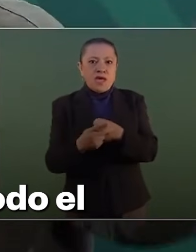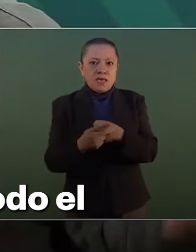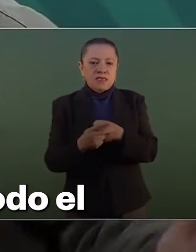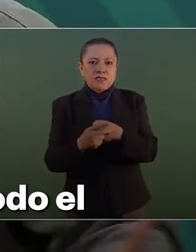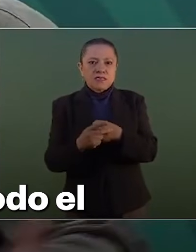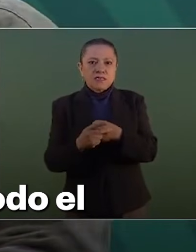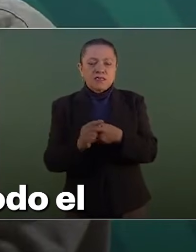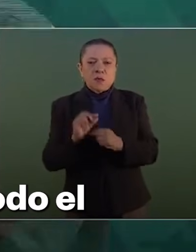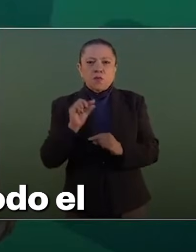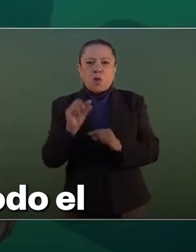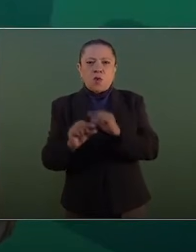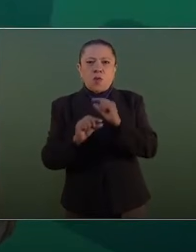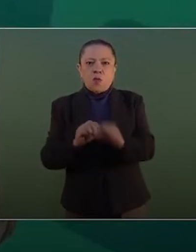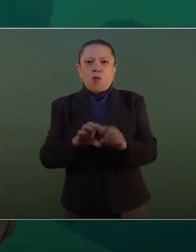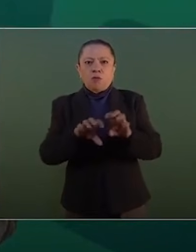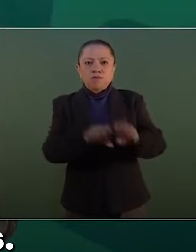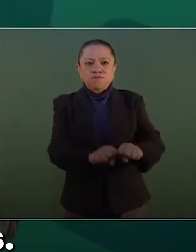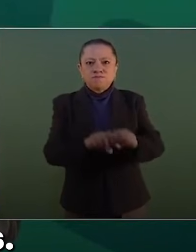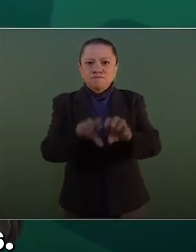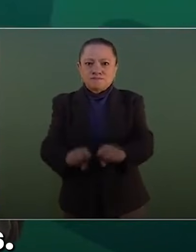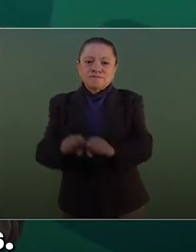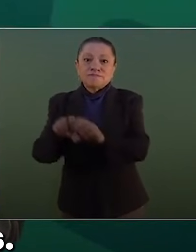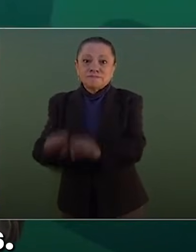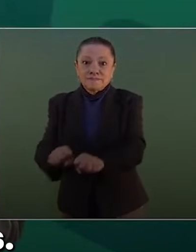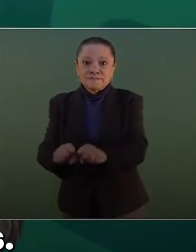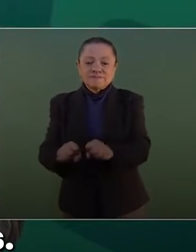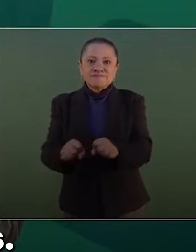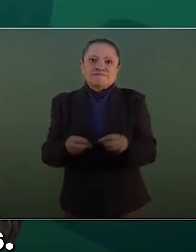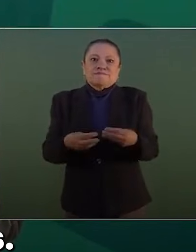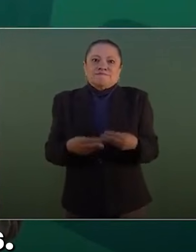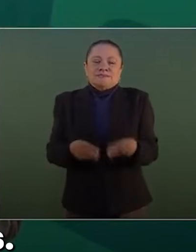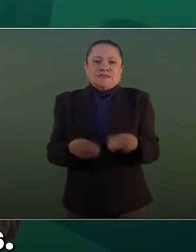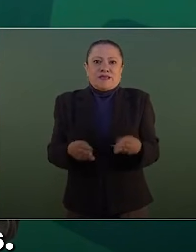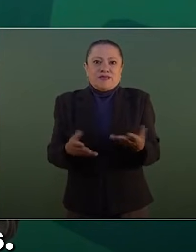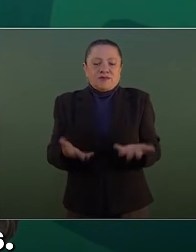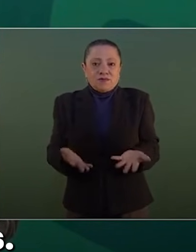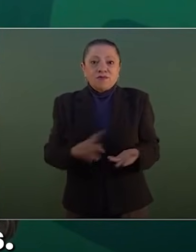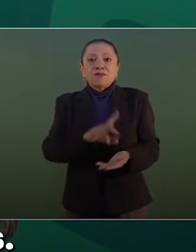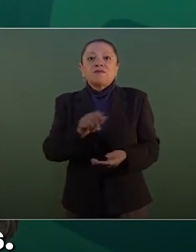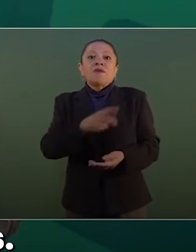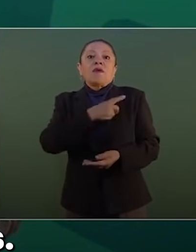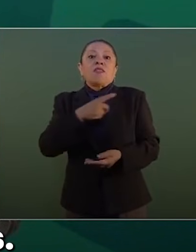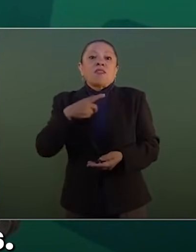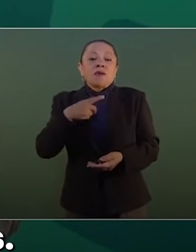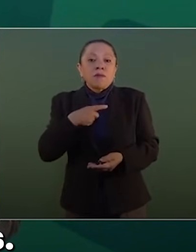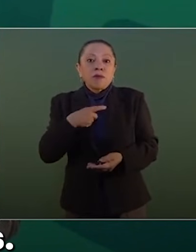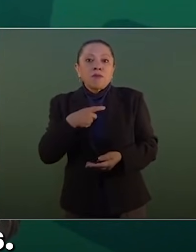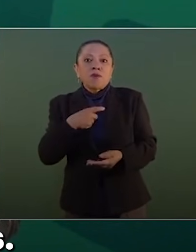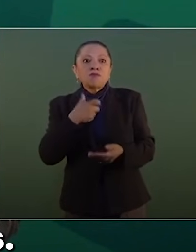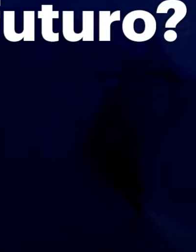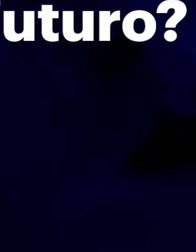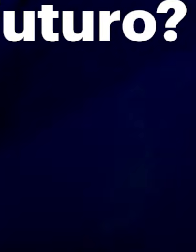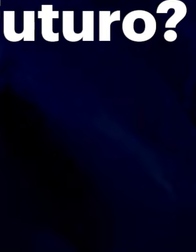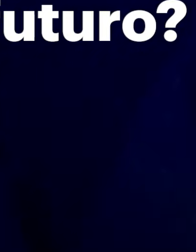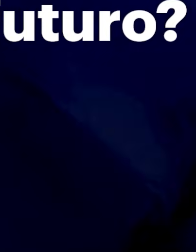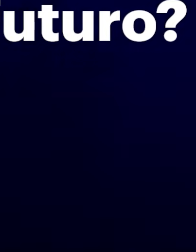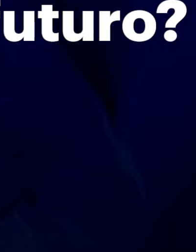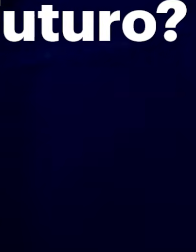apoderando de todo el mercado y se les tenía que comprar la luz a precios elevadísimos.